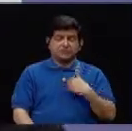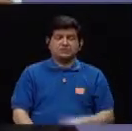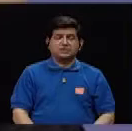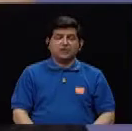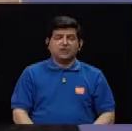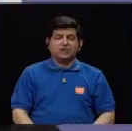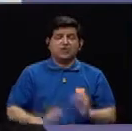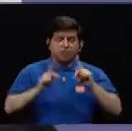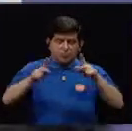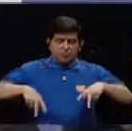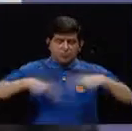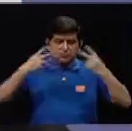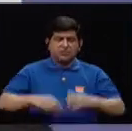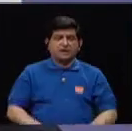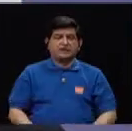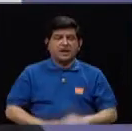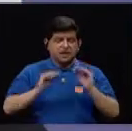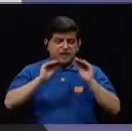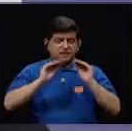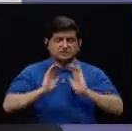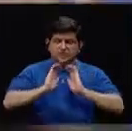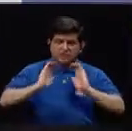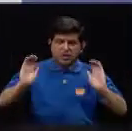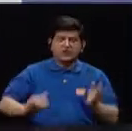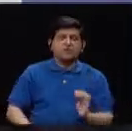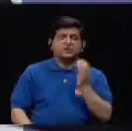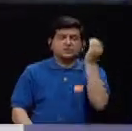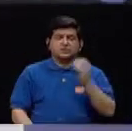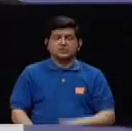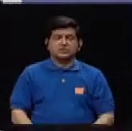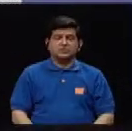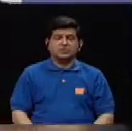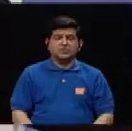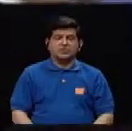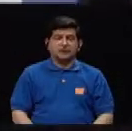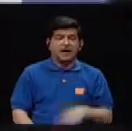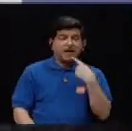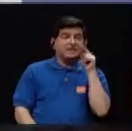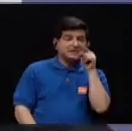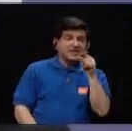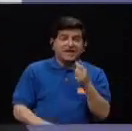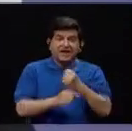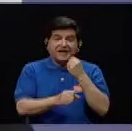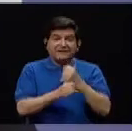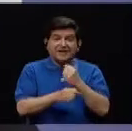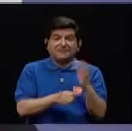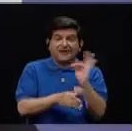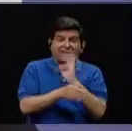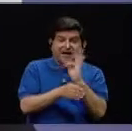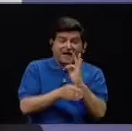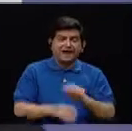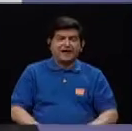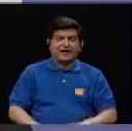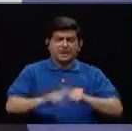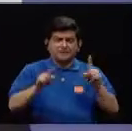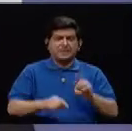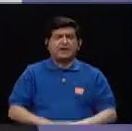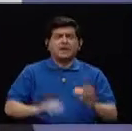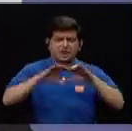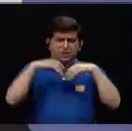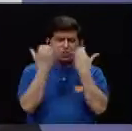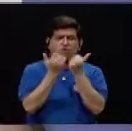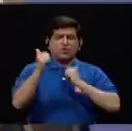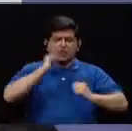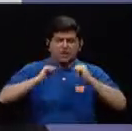en un colegio a unos adolescentes y uh-huh. unos niños que me ven, ¿verdad? Como, ah, la de la tele y esto. Claro. Pero les doy clases de